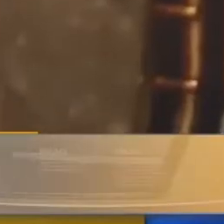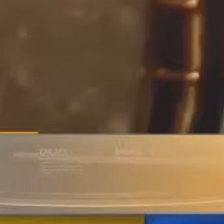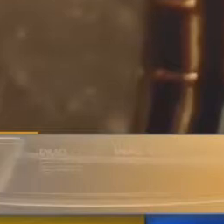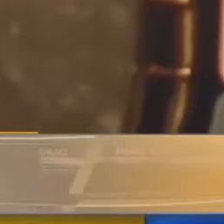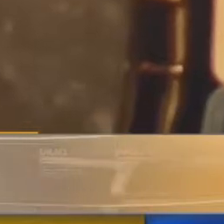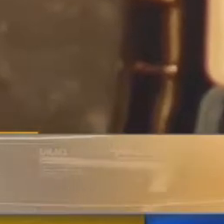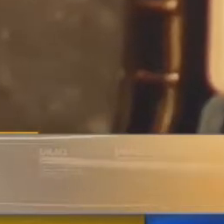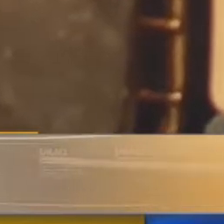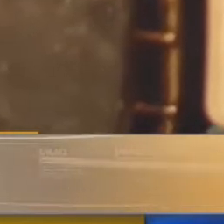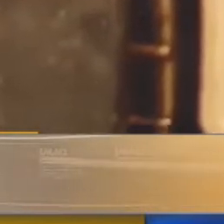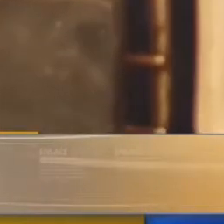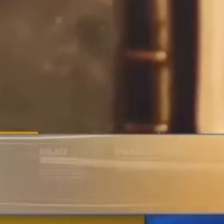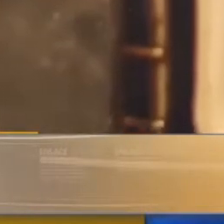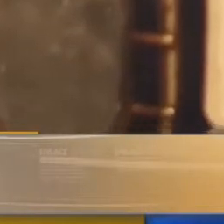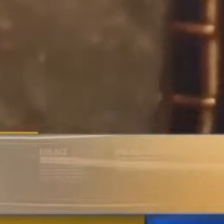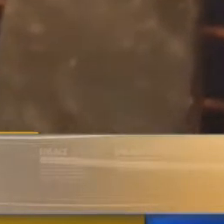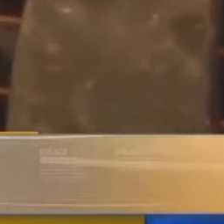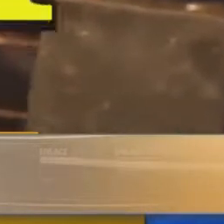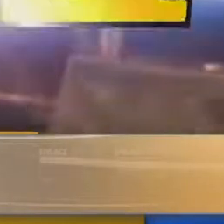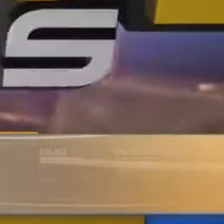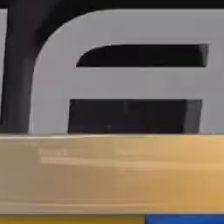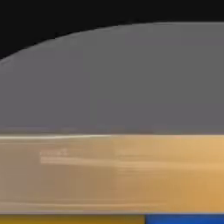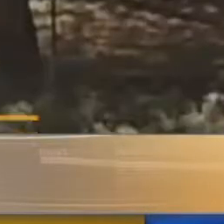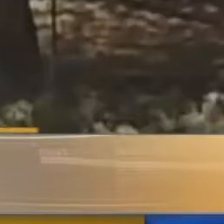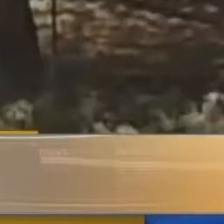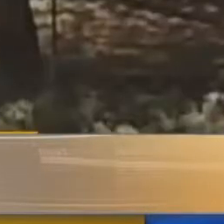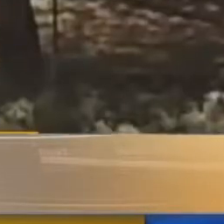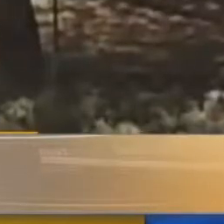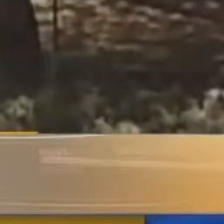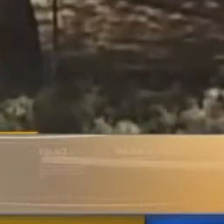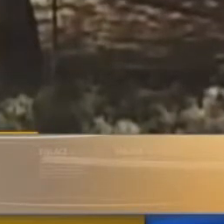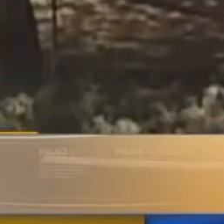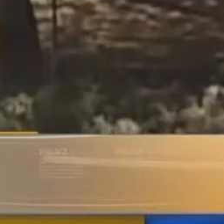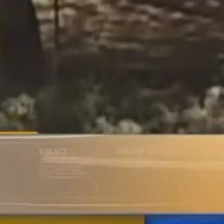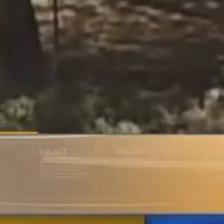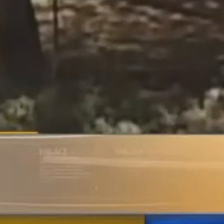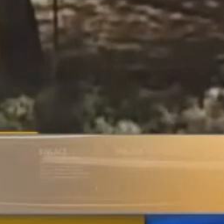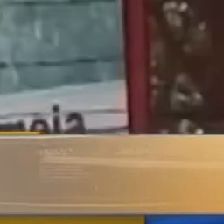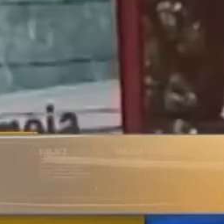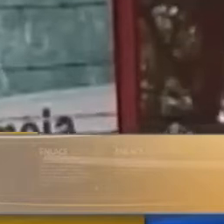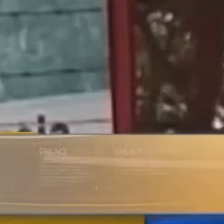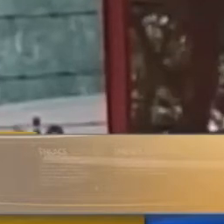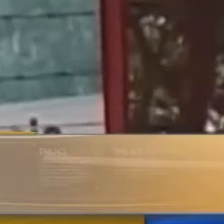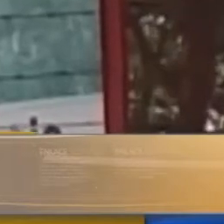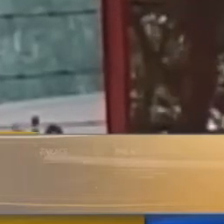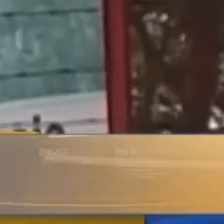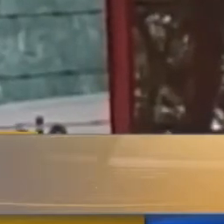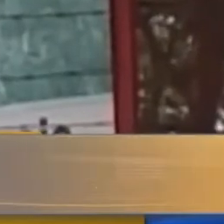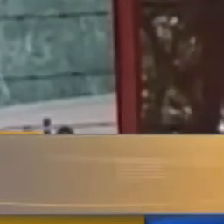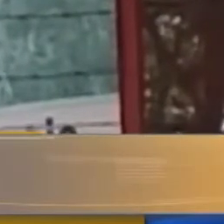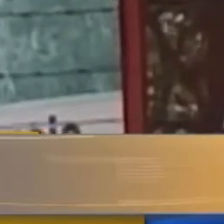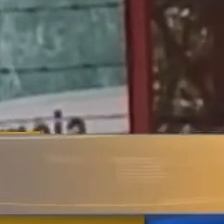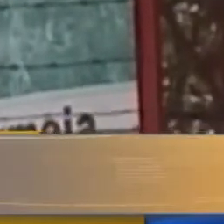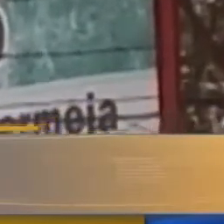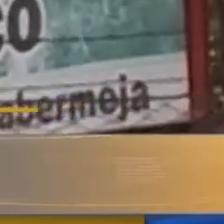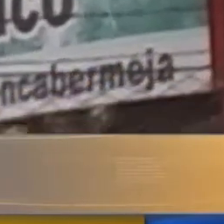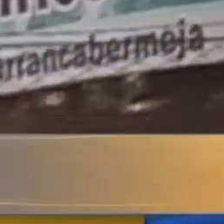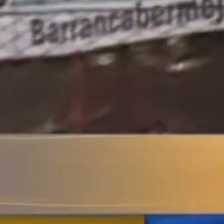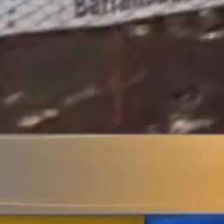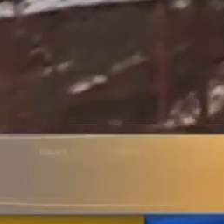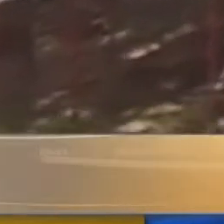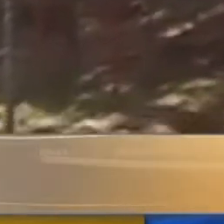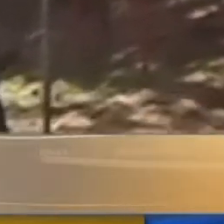vacunación de perros y gatos ha sido la principal actividad allí. Los comerciantes de carne de Barranca Bermeja se reúnen a esta hora con autoridades municipales